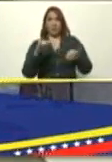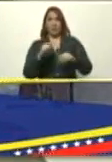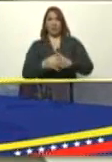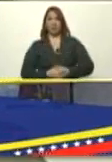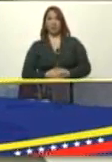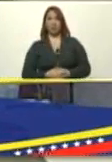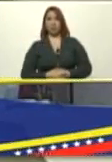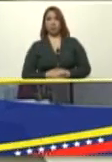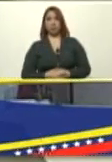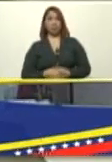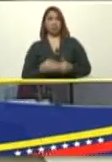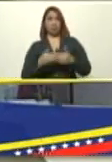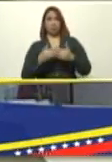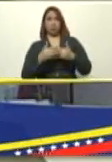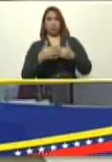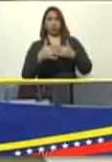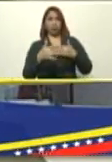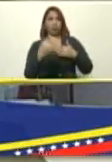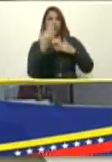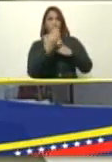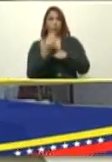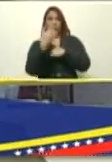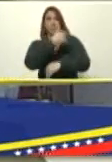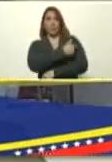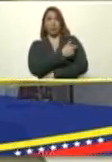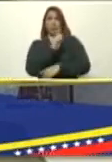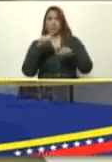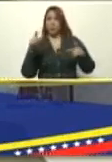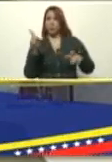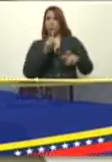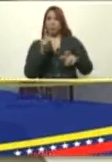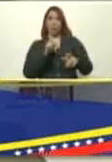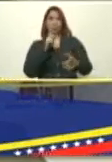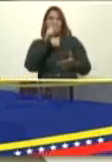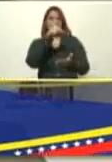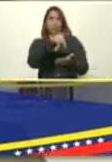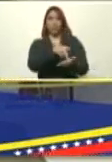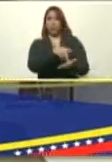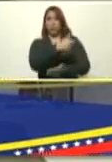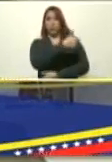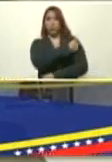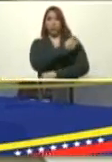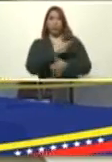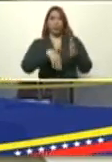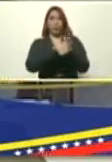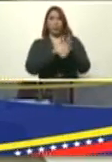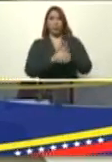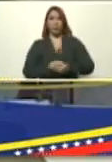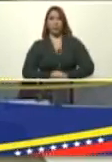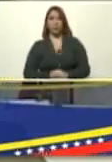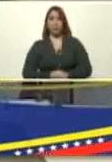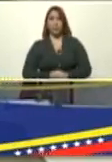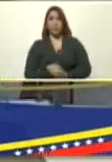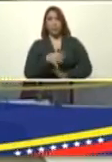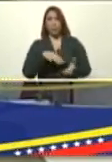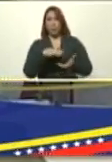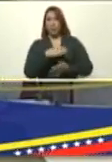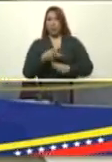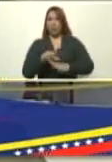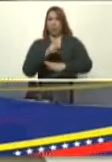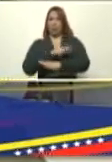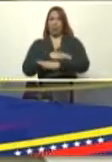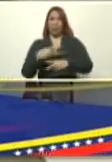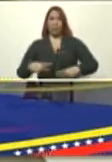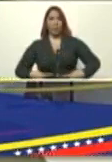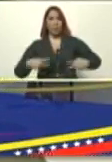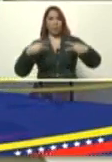vacuna. Y la gente no está yendo a vacunarse en el refuerzo. Es un problema grave para la humanidad.